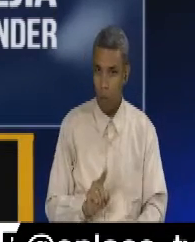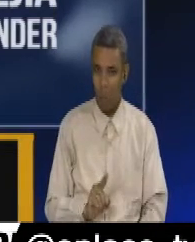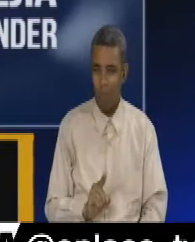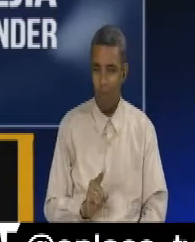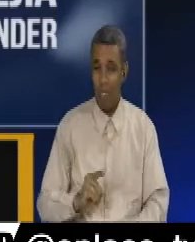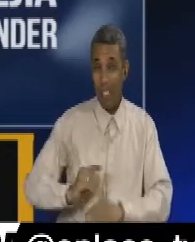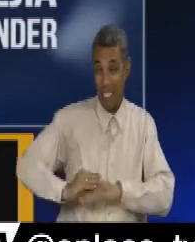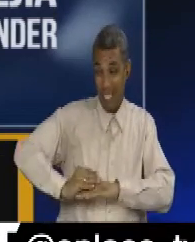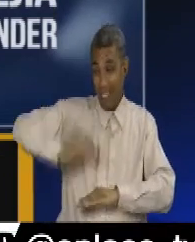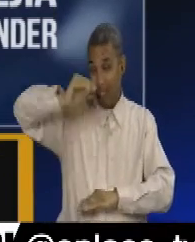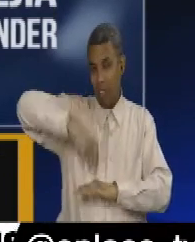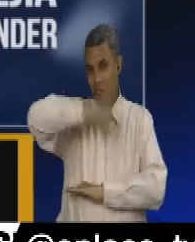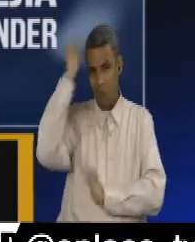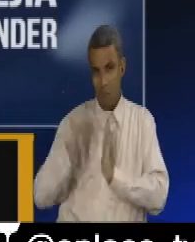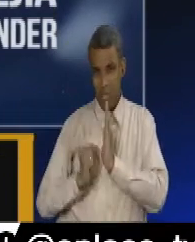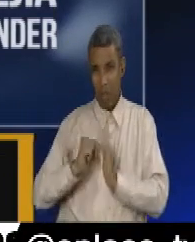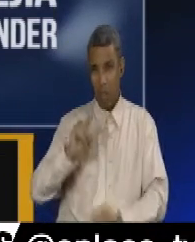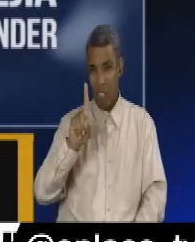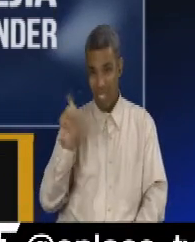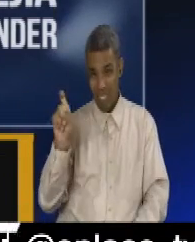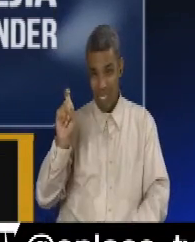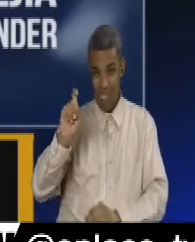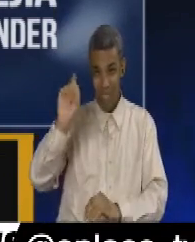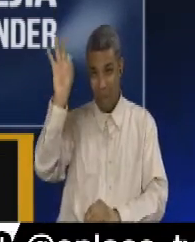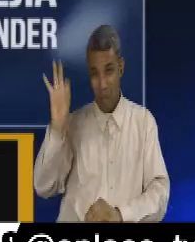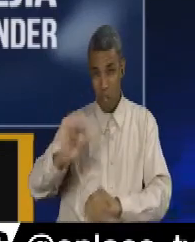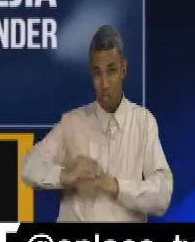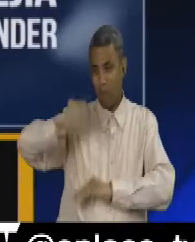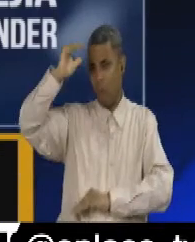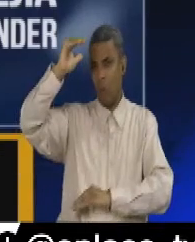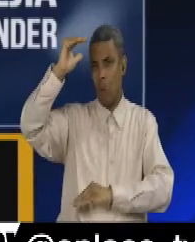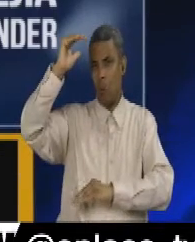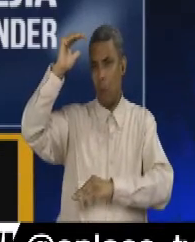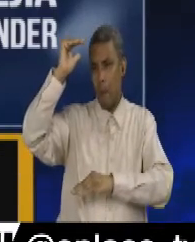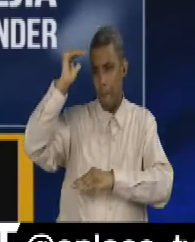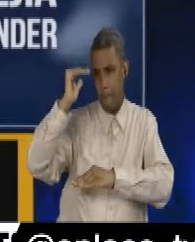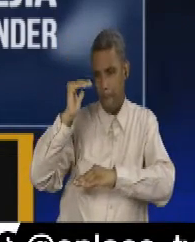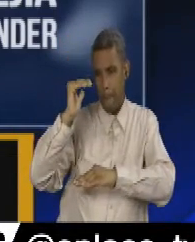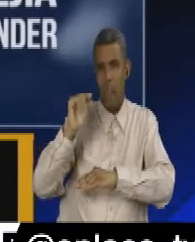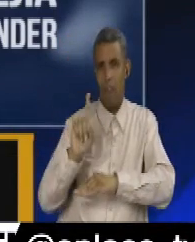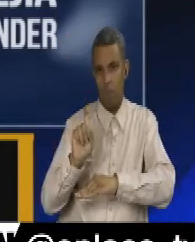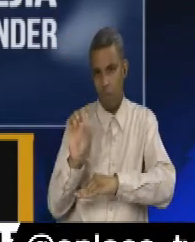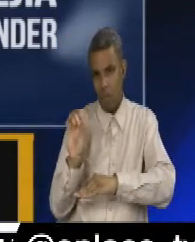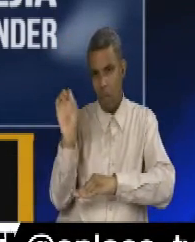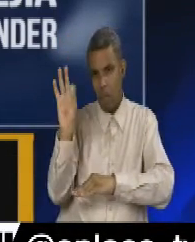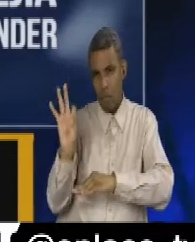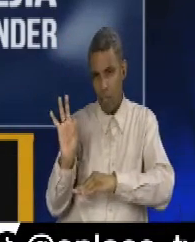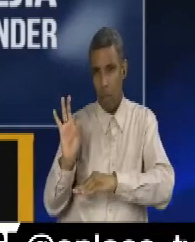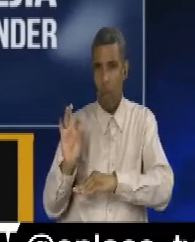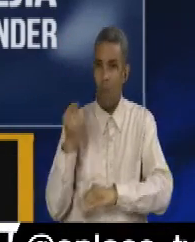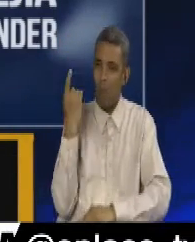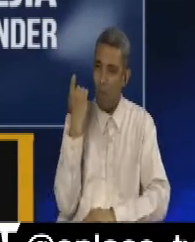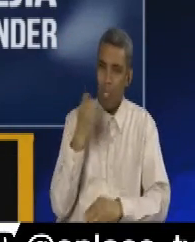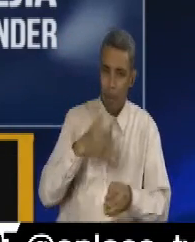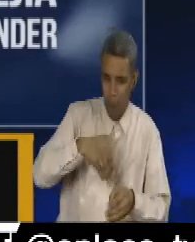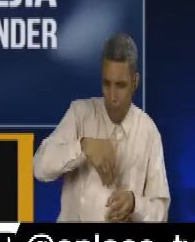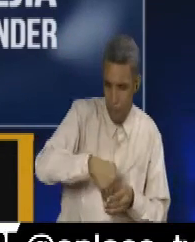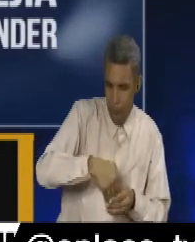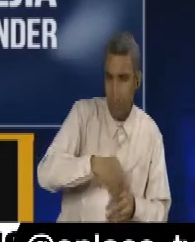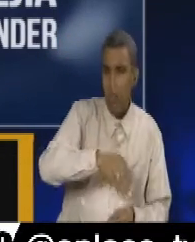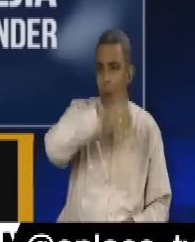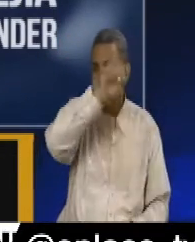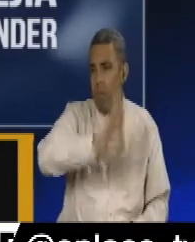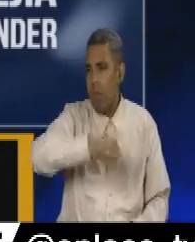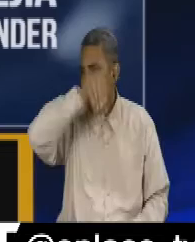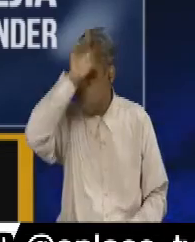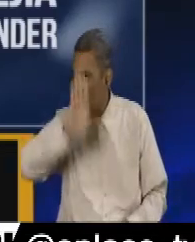está construida, faltaba llevarla a proceso de tratamiento y pintura y después llevarla al sitio e